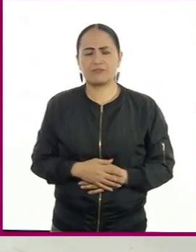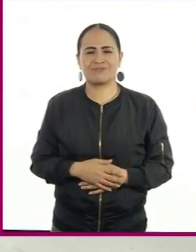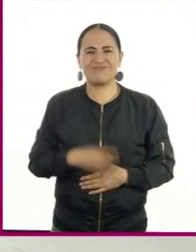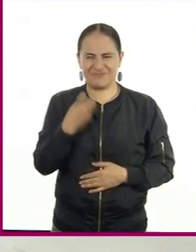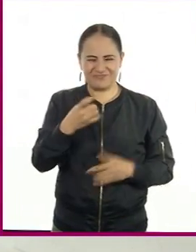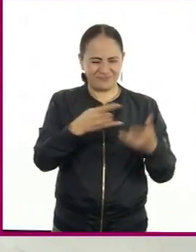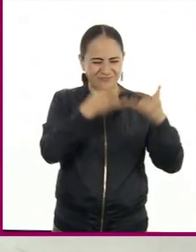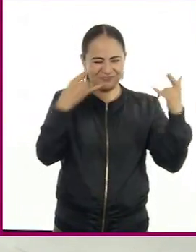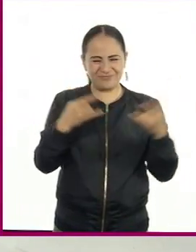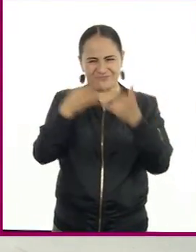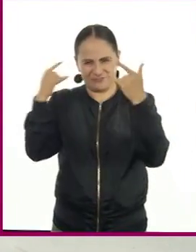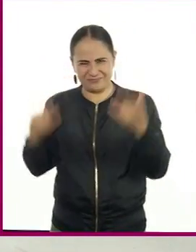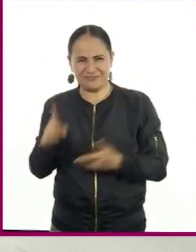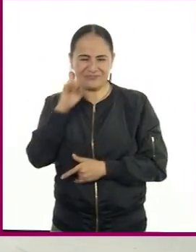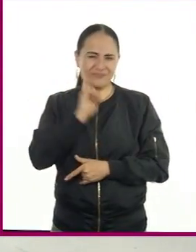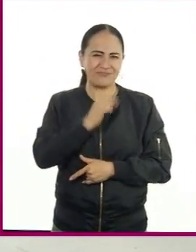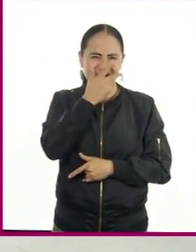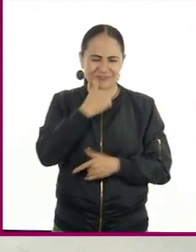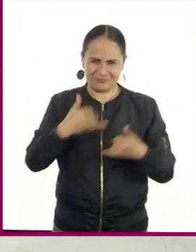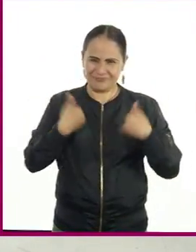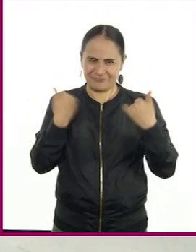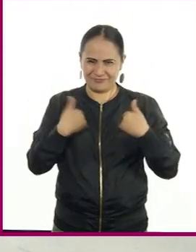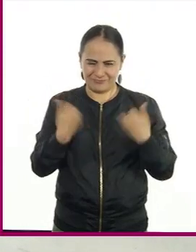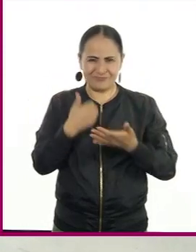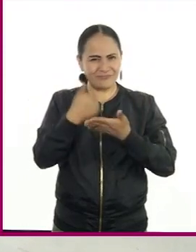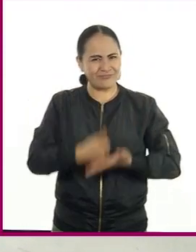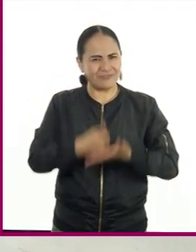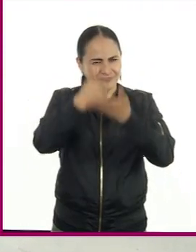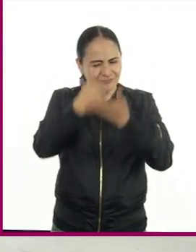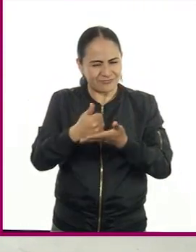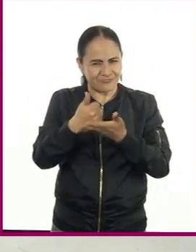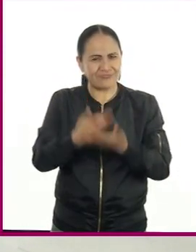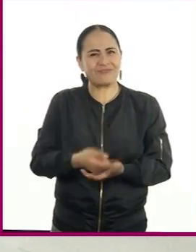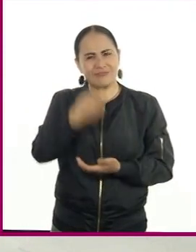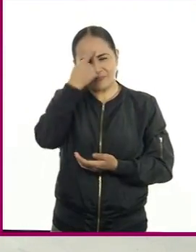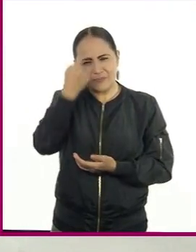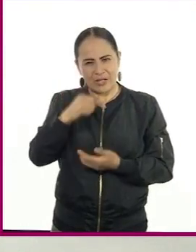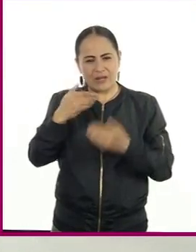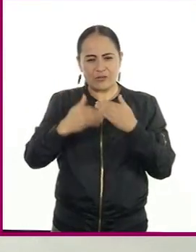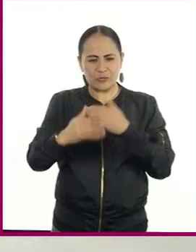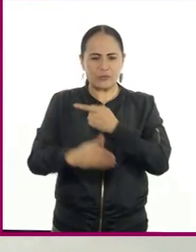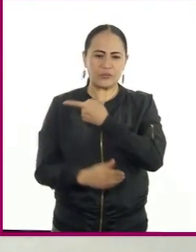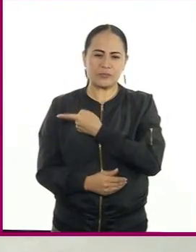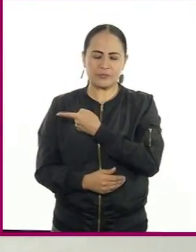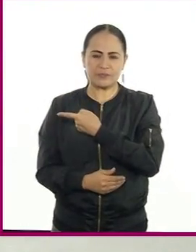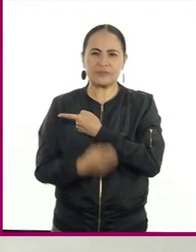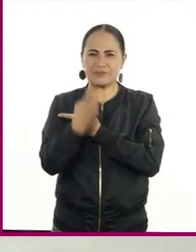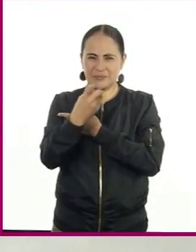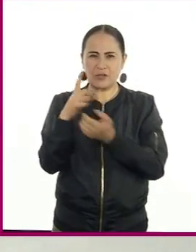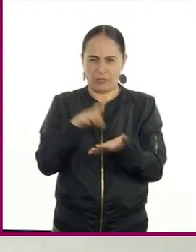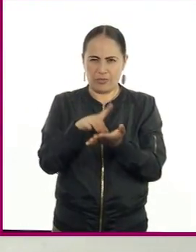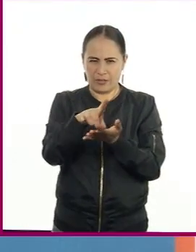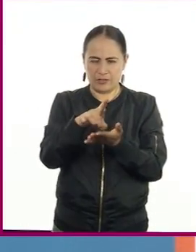testimonios de las y los adolescentes sirven como preámbulo para hablar de la igualdad como